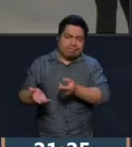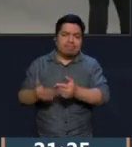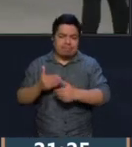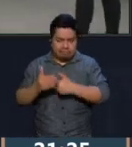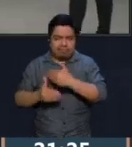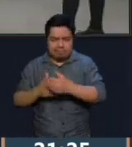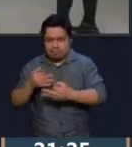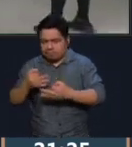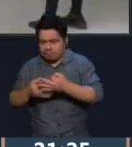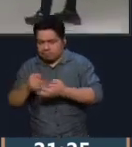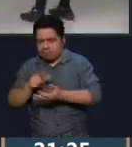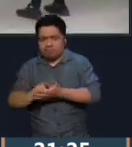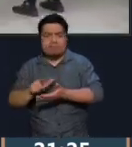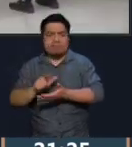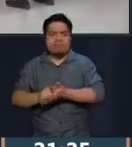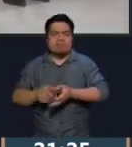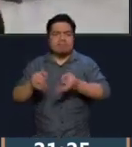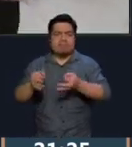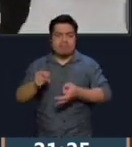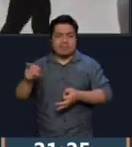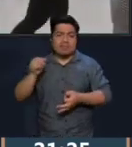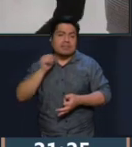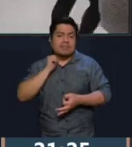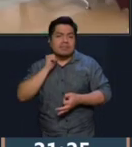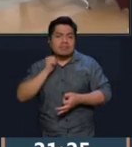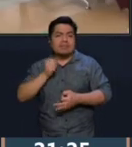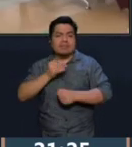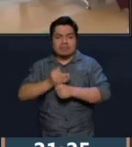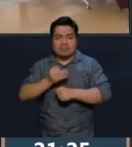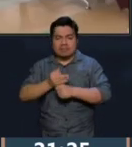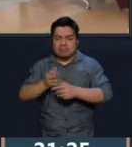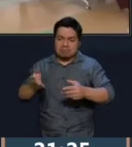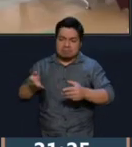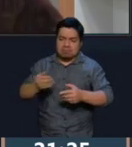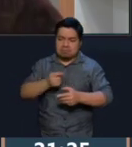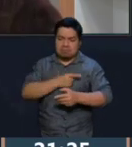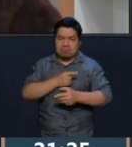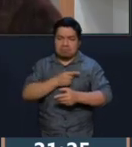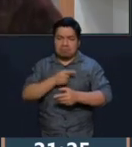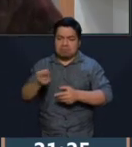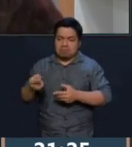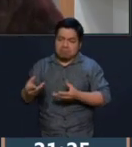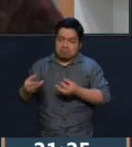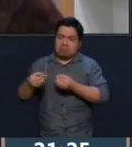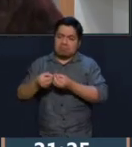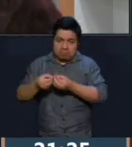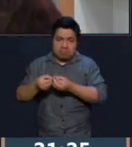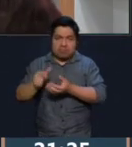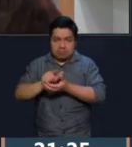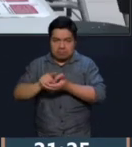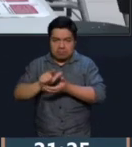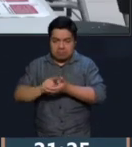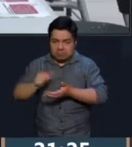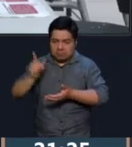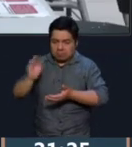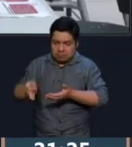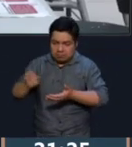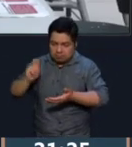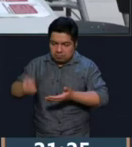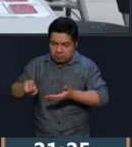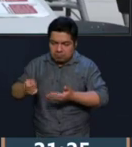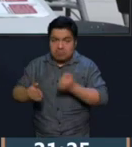proceso legislativo en el Senado, que en este caso pues es nuestra colegisladora, dado que